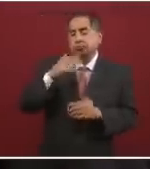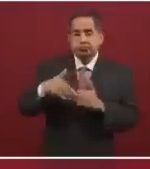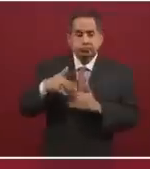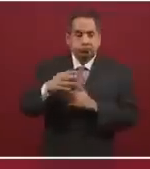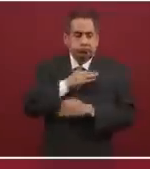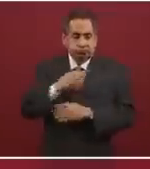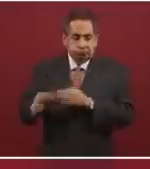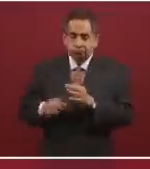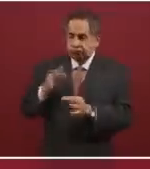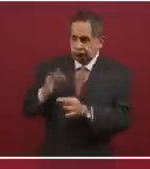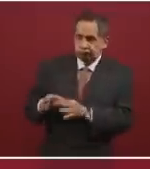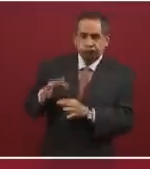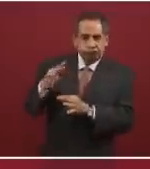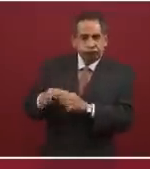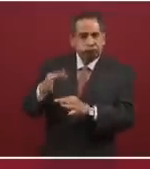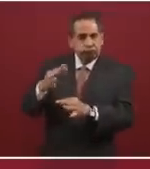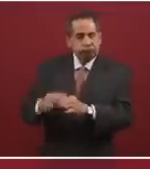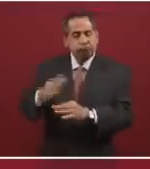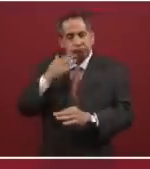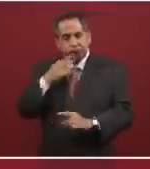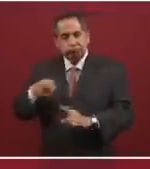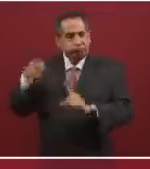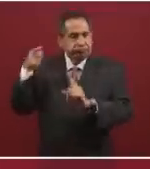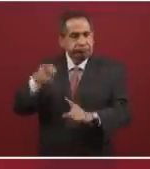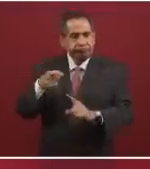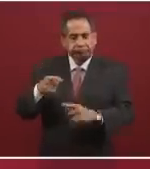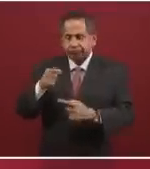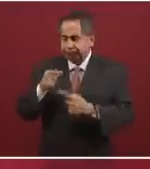cumpliendo con su función.